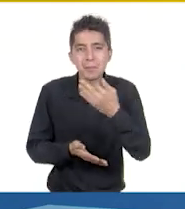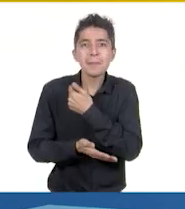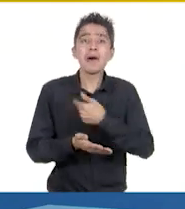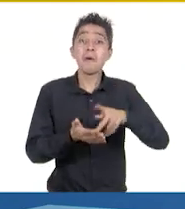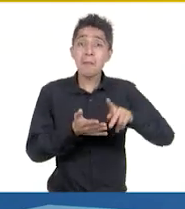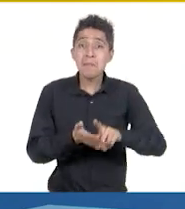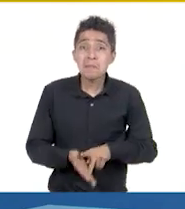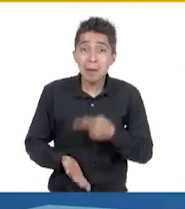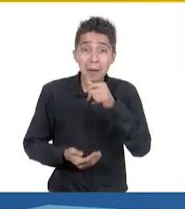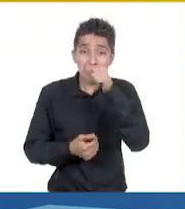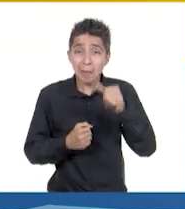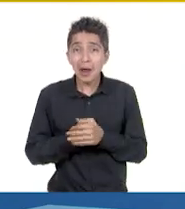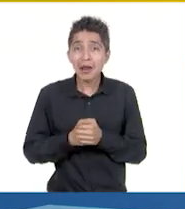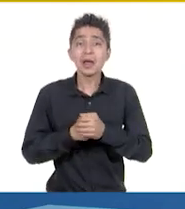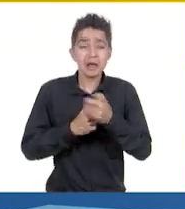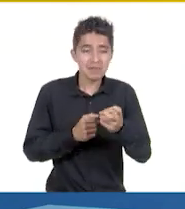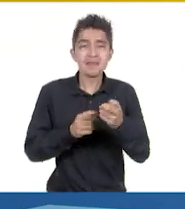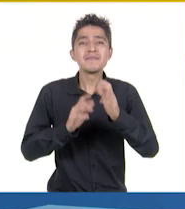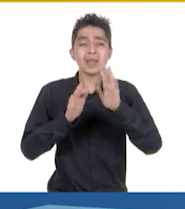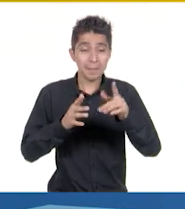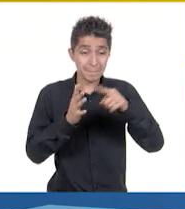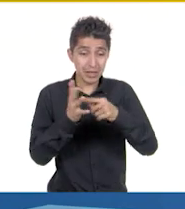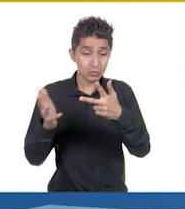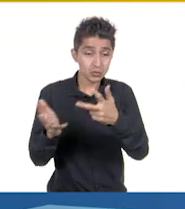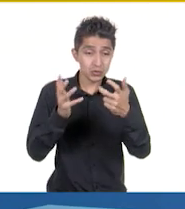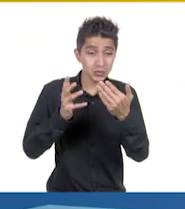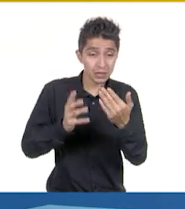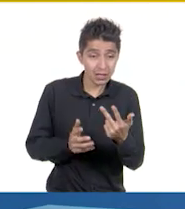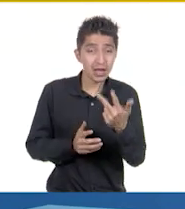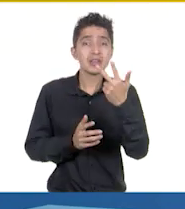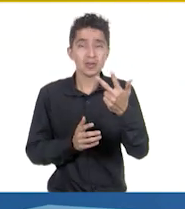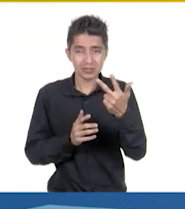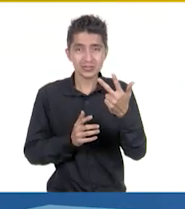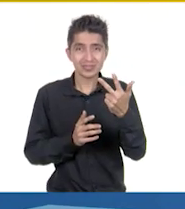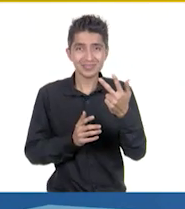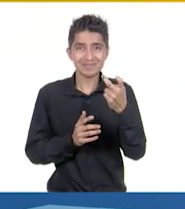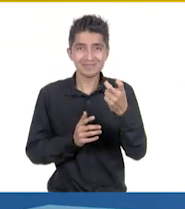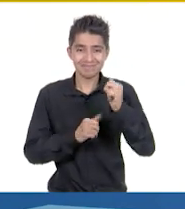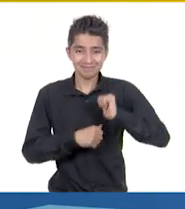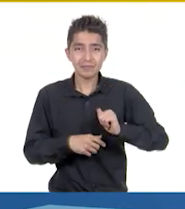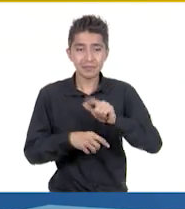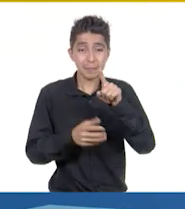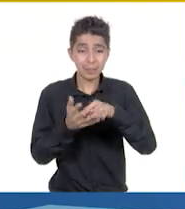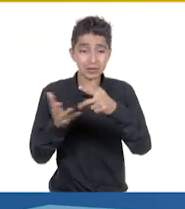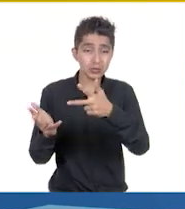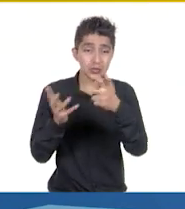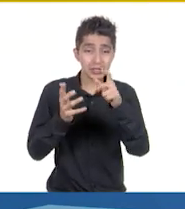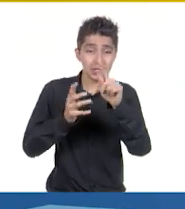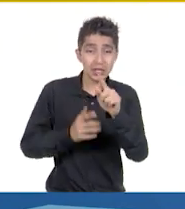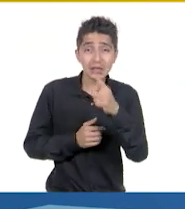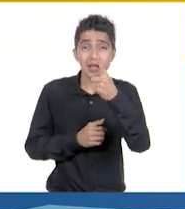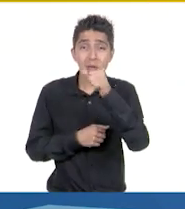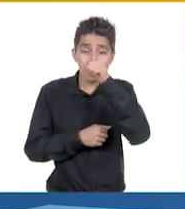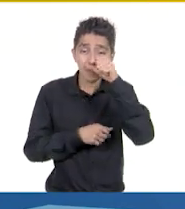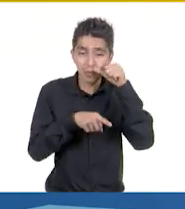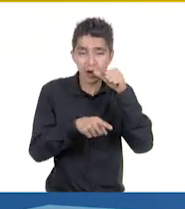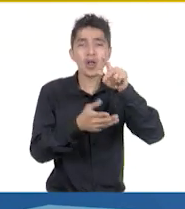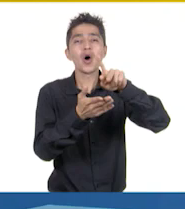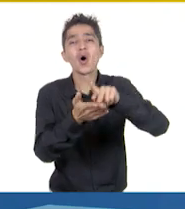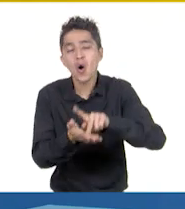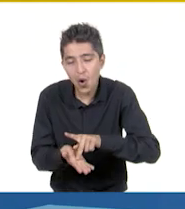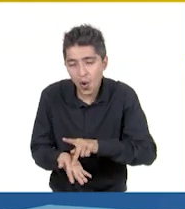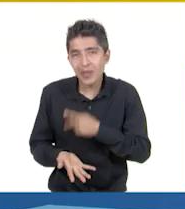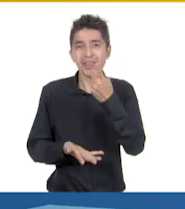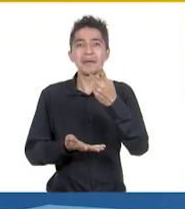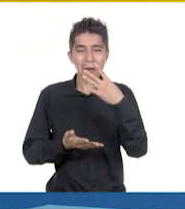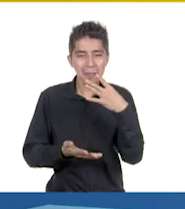ello se prolongó el mandato que ejercía desde 1858. En 1871, Juárez se postuló de nuevo